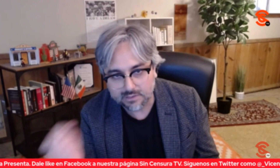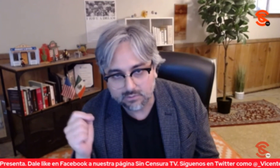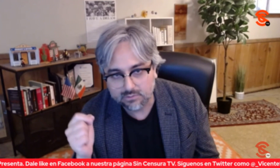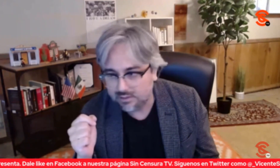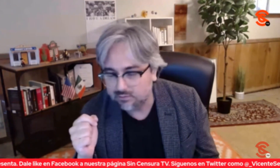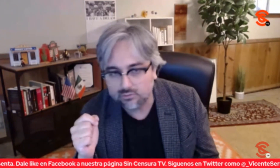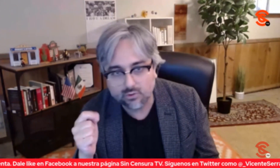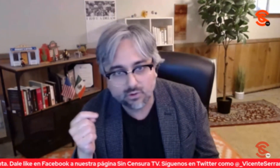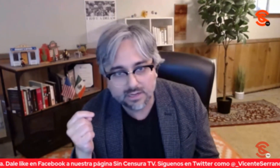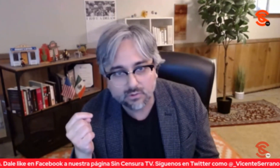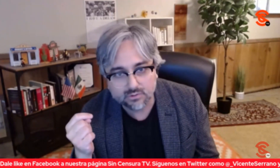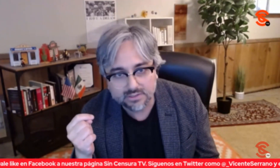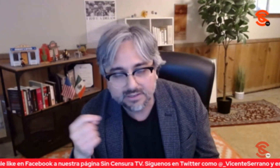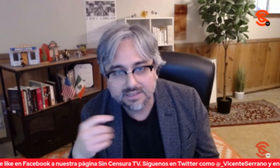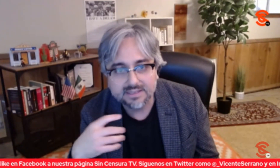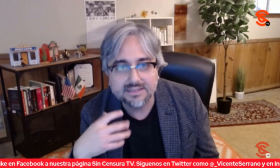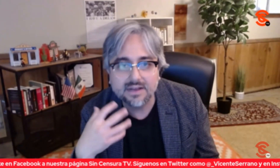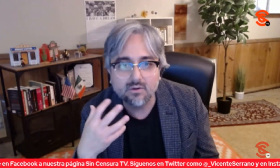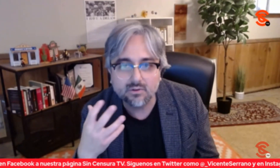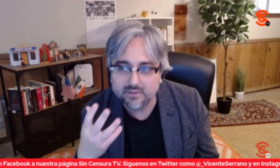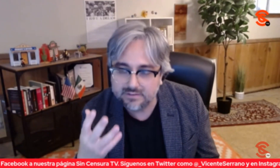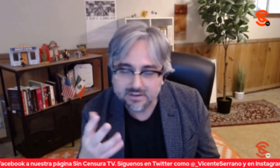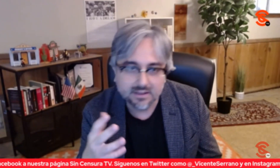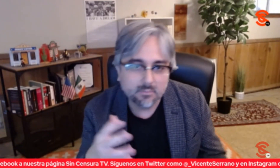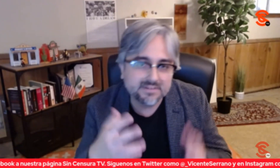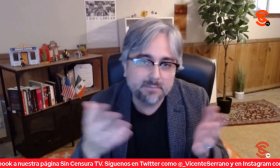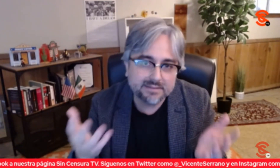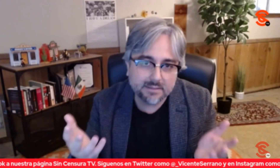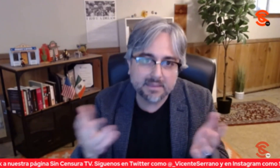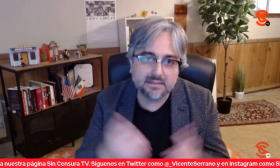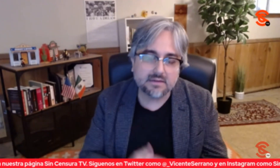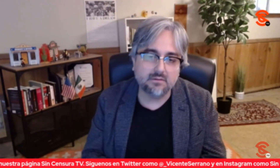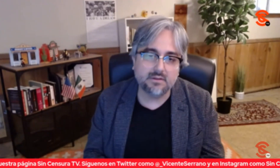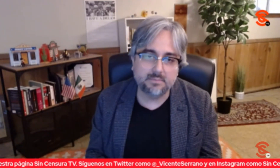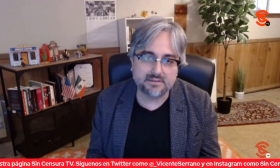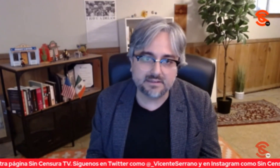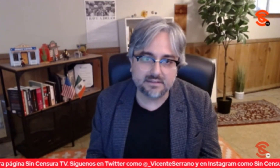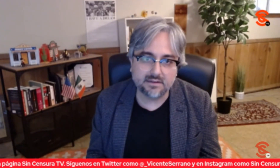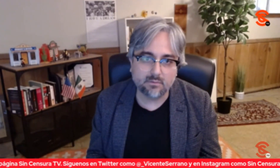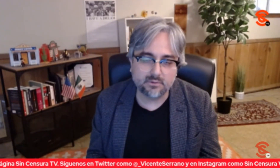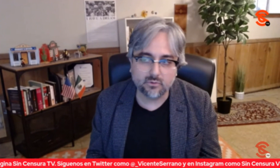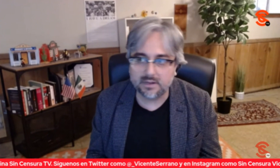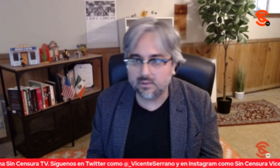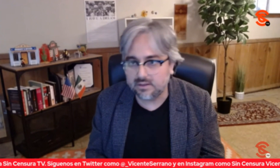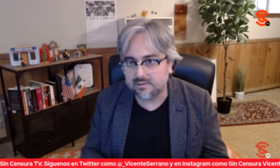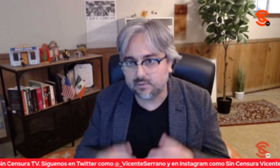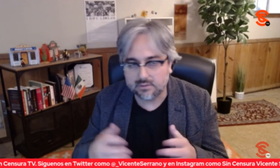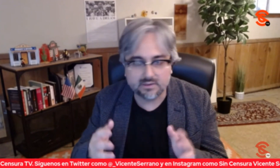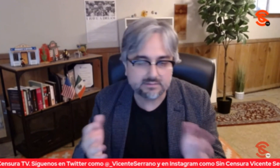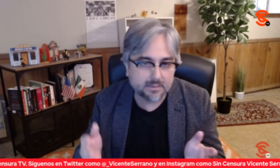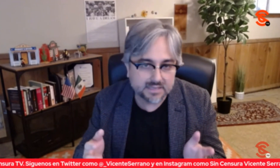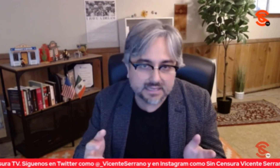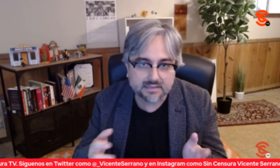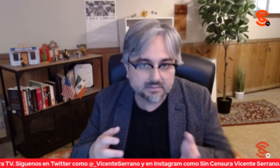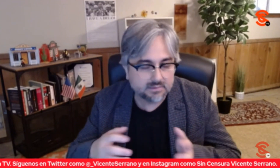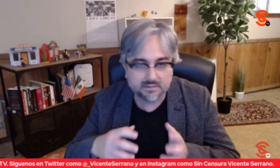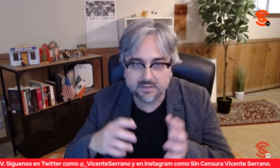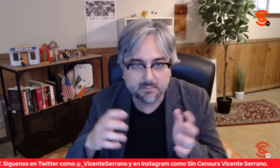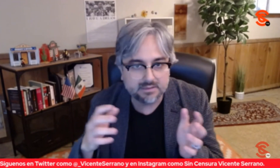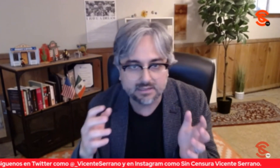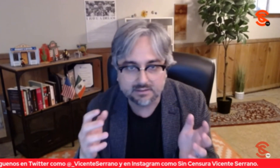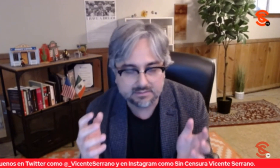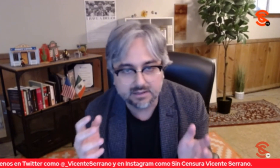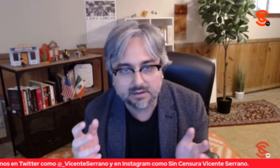secretario de Salud, al doctor Jorge Alcocer, quien da a conocer pues el parte médico del presidente López Obrador, asegurando que está bien, que